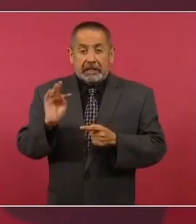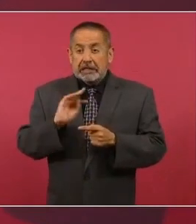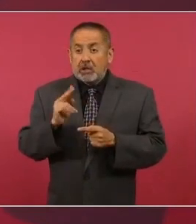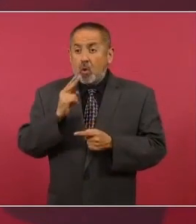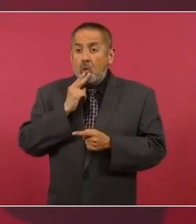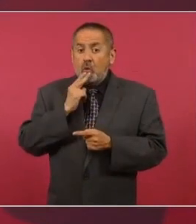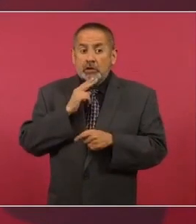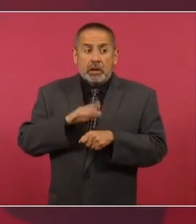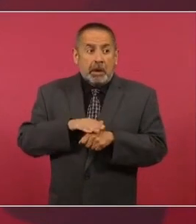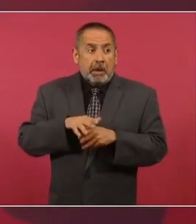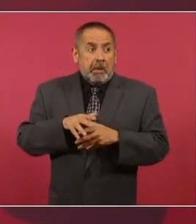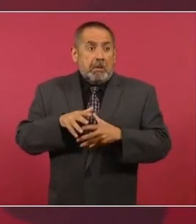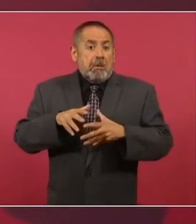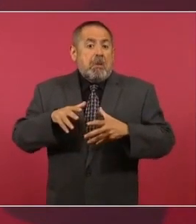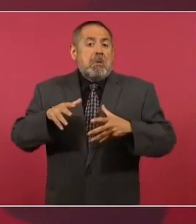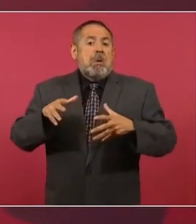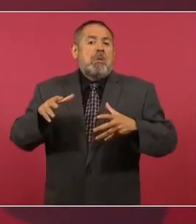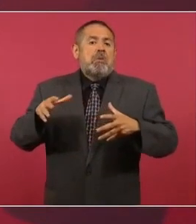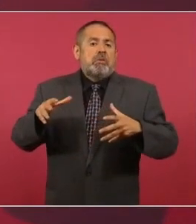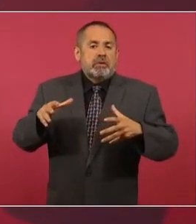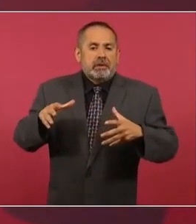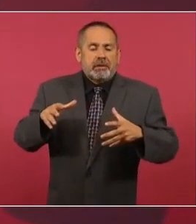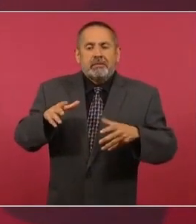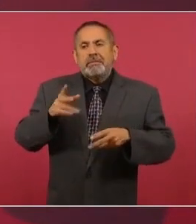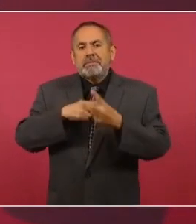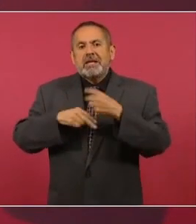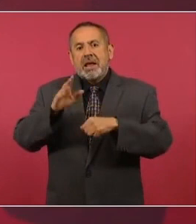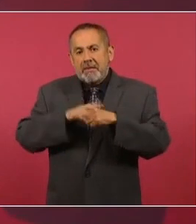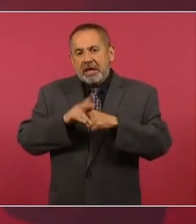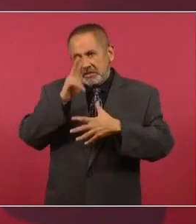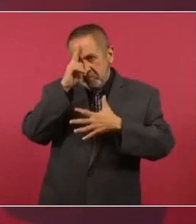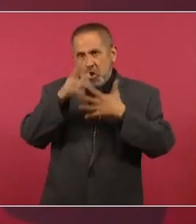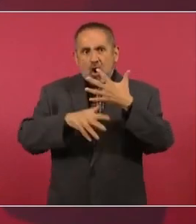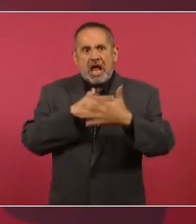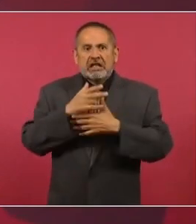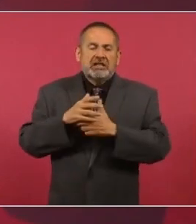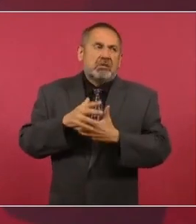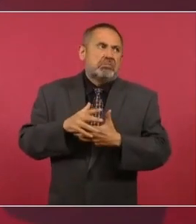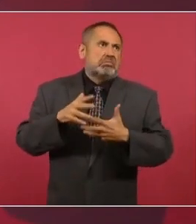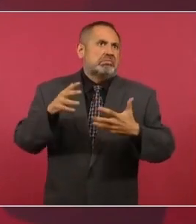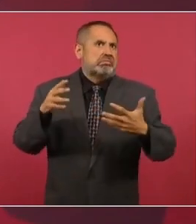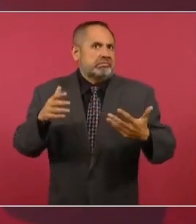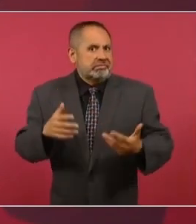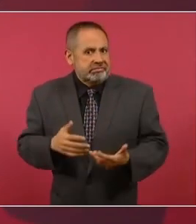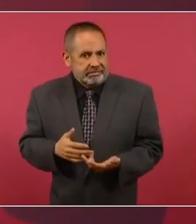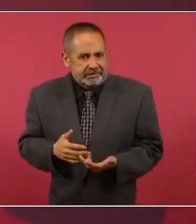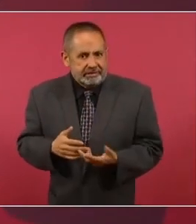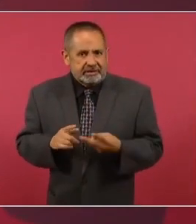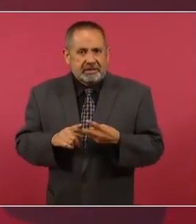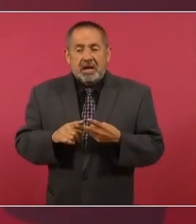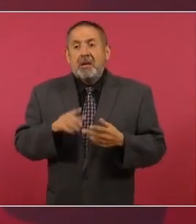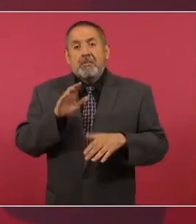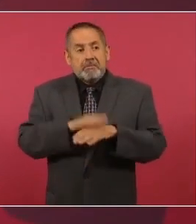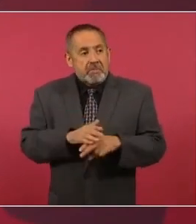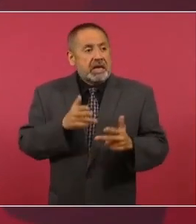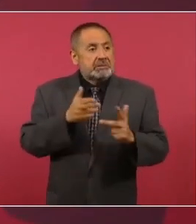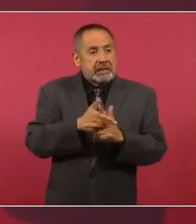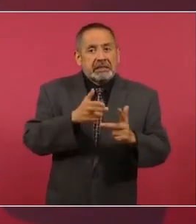consumo, nos aumenta la violencia, nos aumentan los